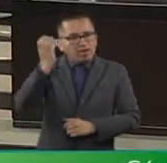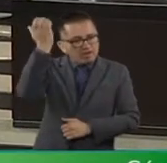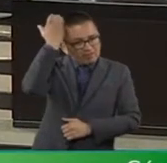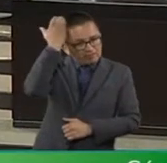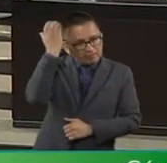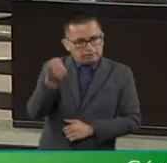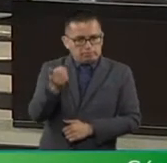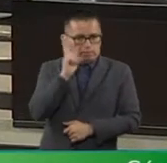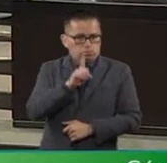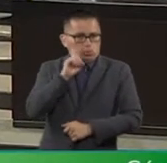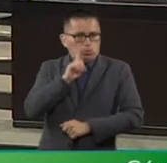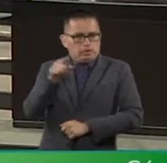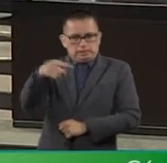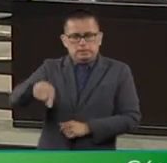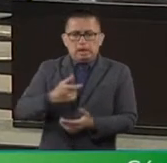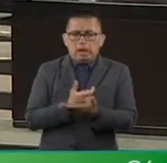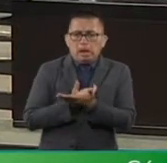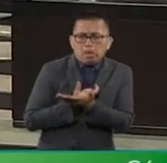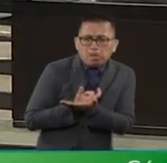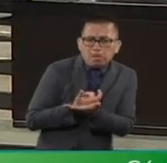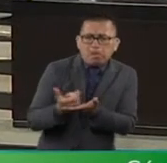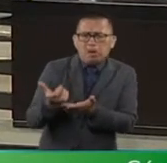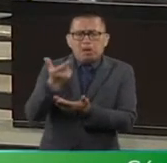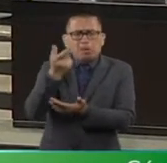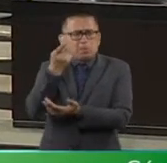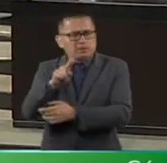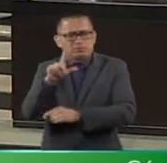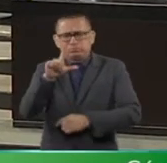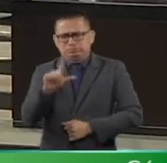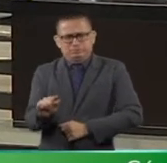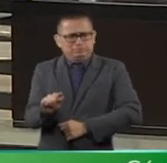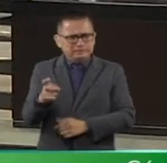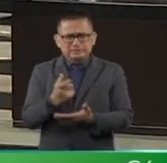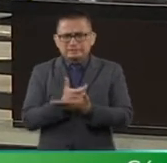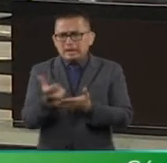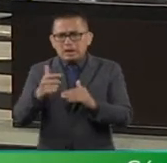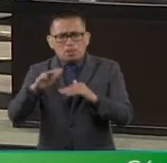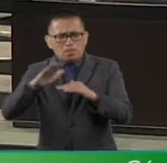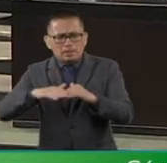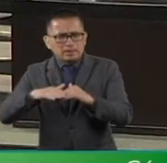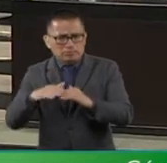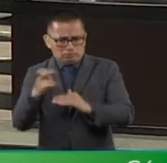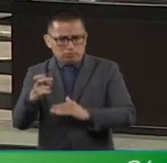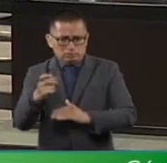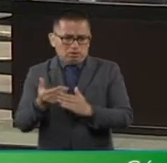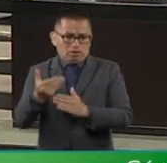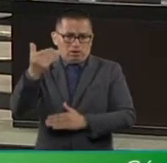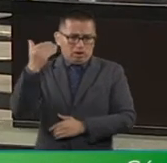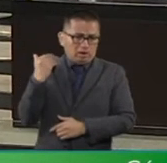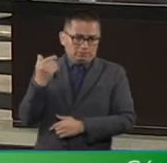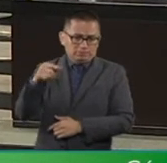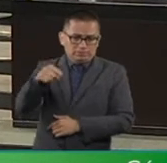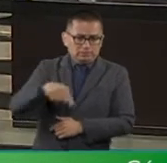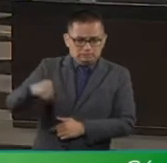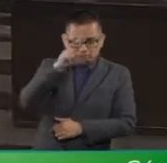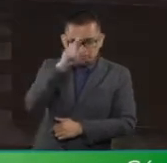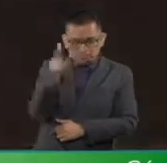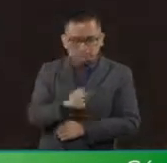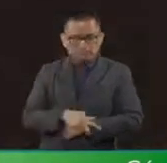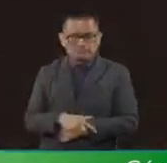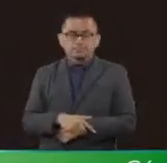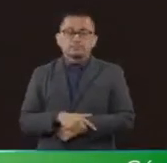enfermeras, ganando incluso a veces solamente el salario mínimo, como estaba deteriorado. Así es que